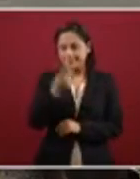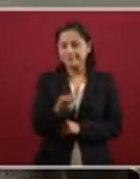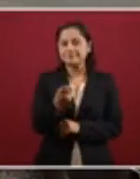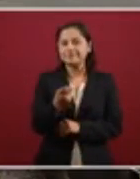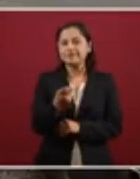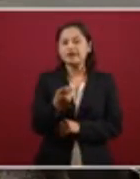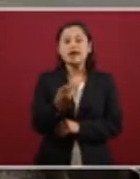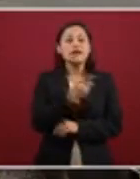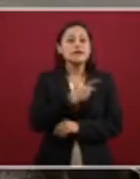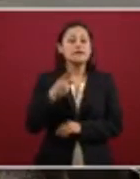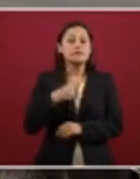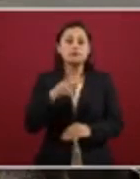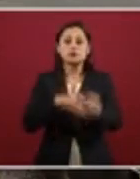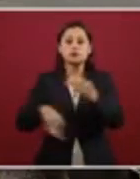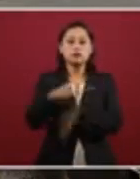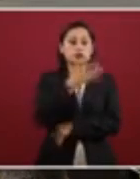todas y de todos.